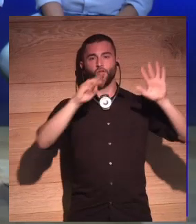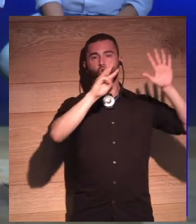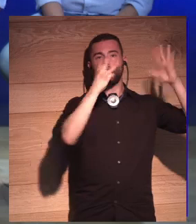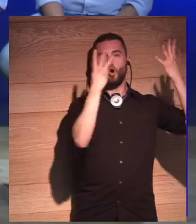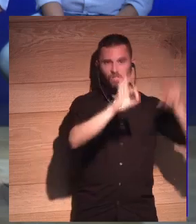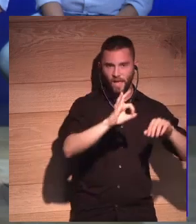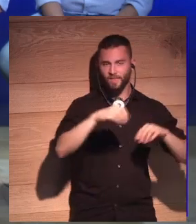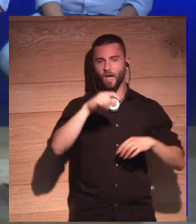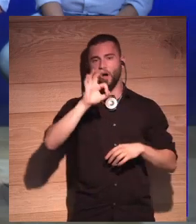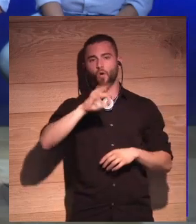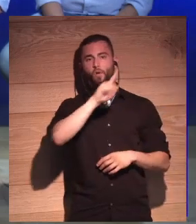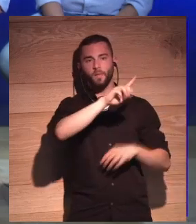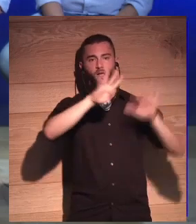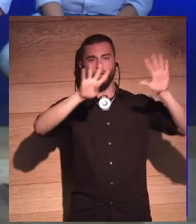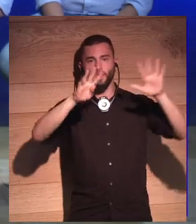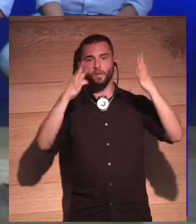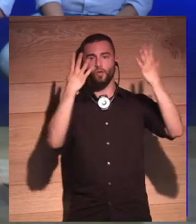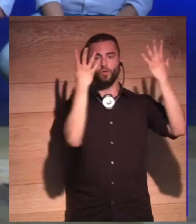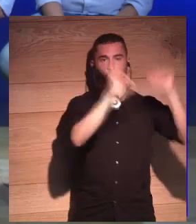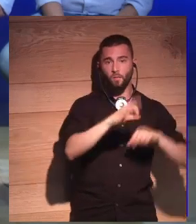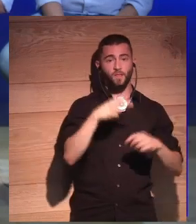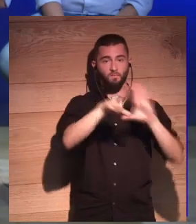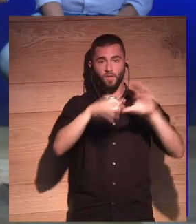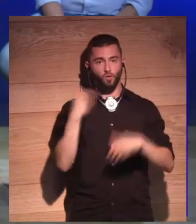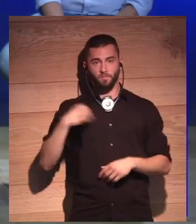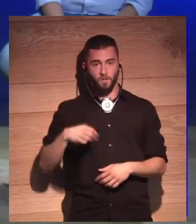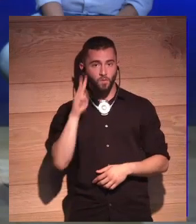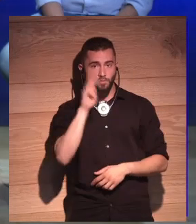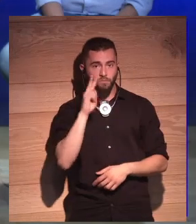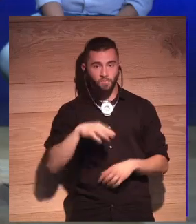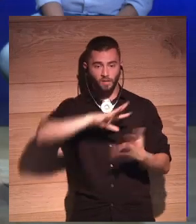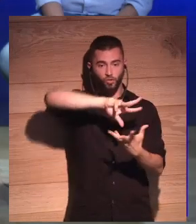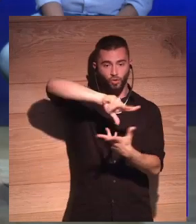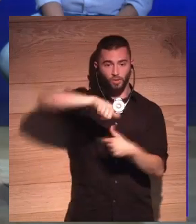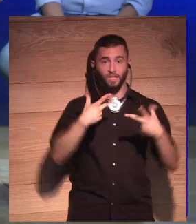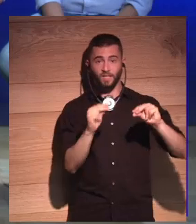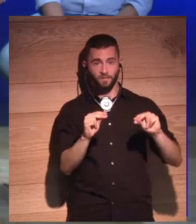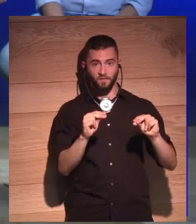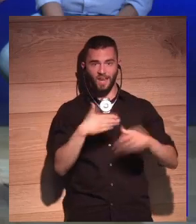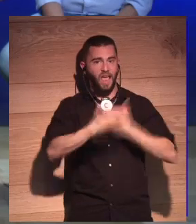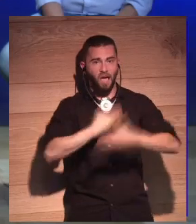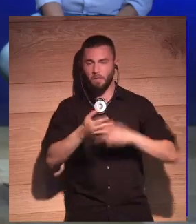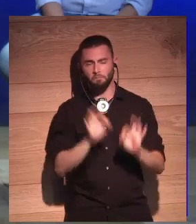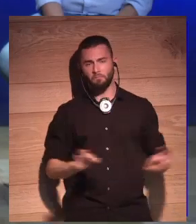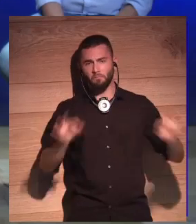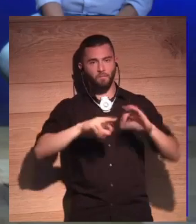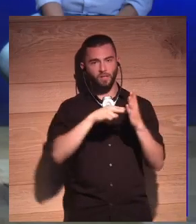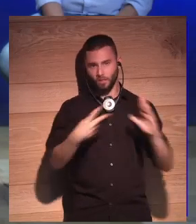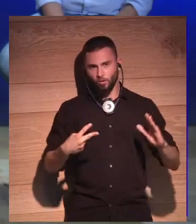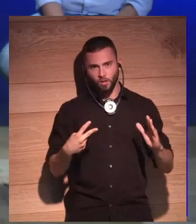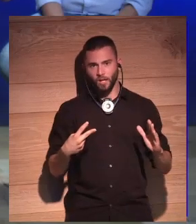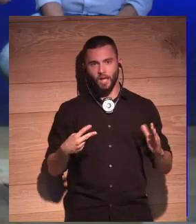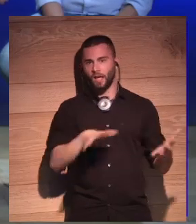1980 o 1990, veis los mismos vídeos con los que se cierran los telediarios. Y no ha avanzado nada, ha cambiado la tecnología, es